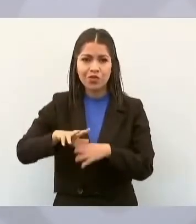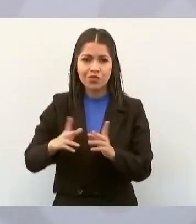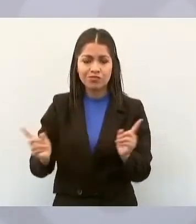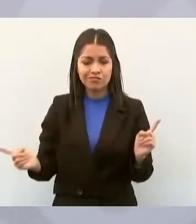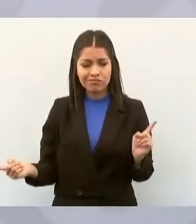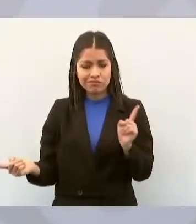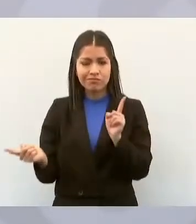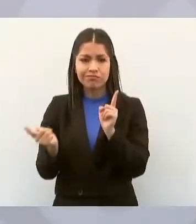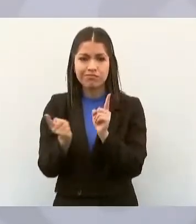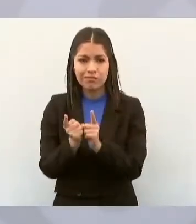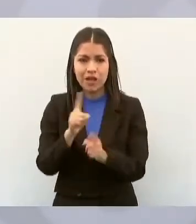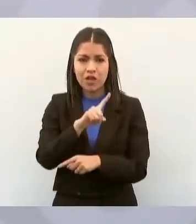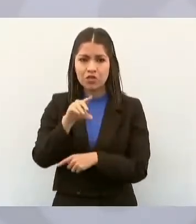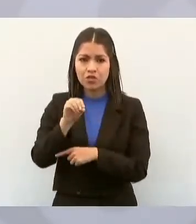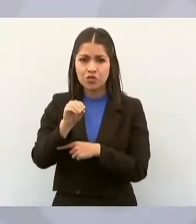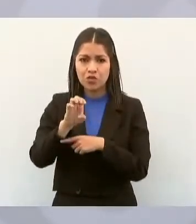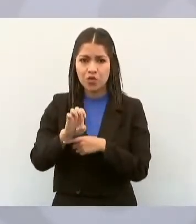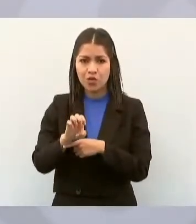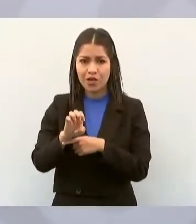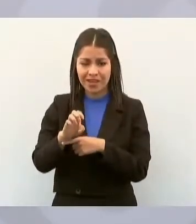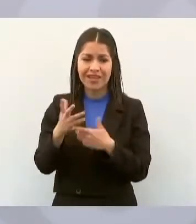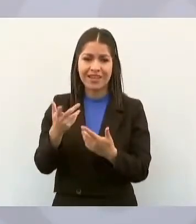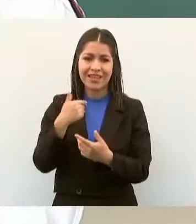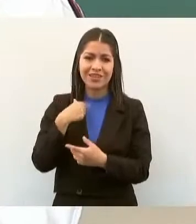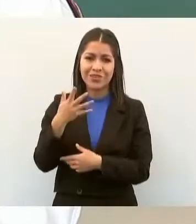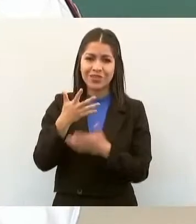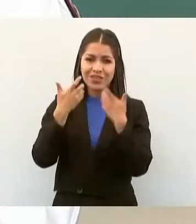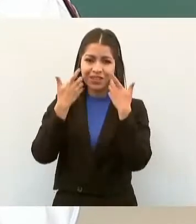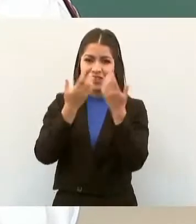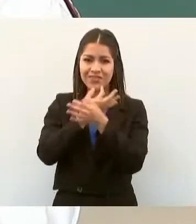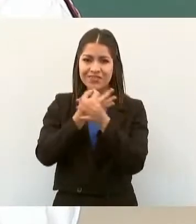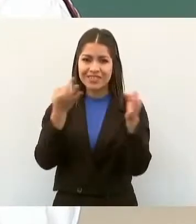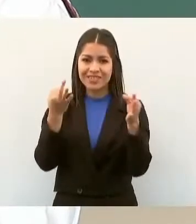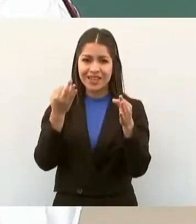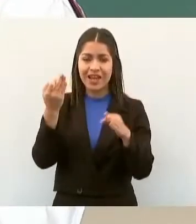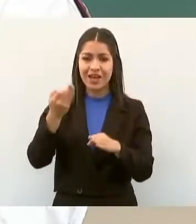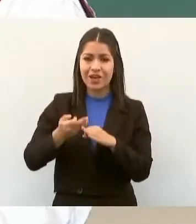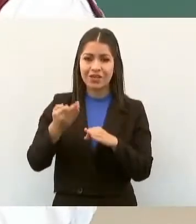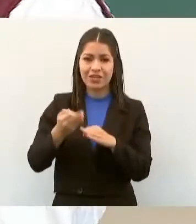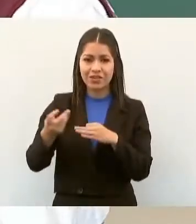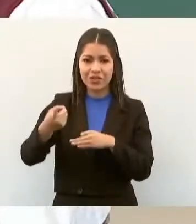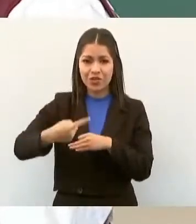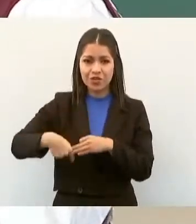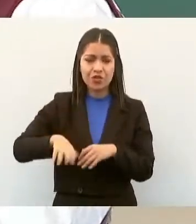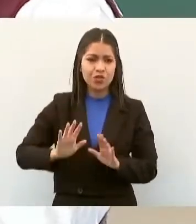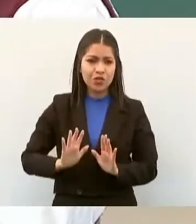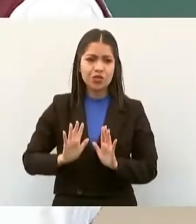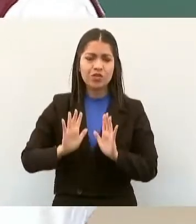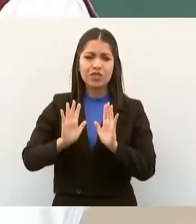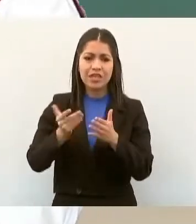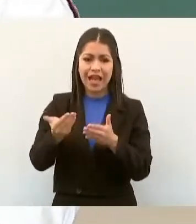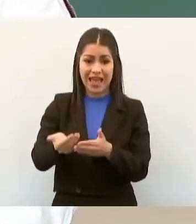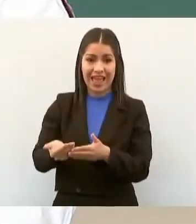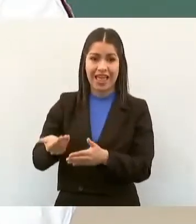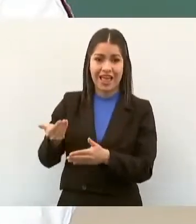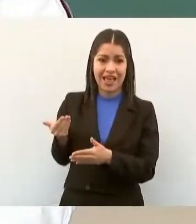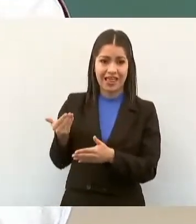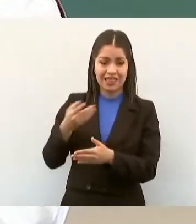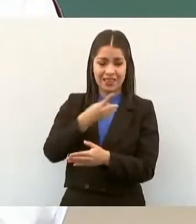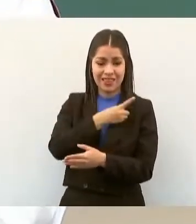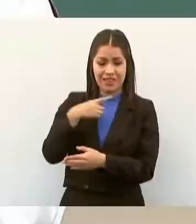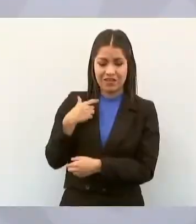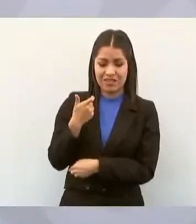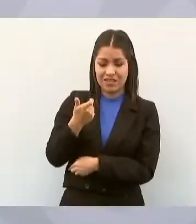Robledo, director del IMSS, y quiero informarle, presidente, que estamos pagando la deuda que teníamos con el